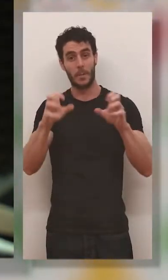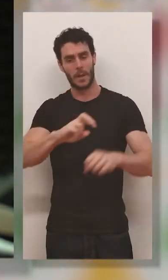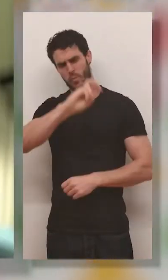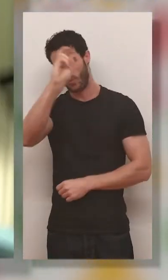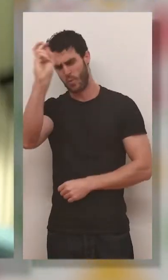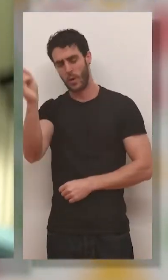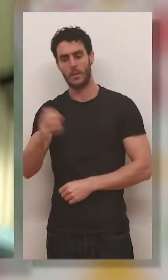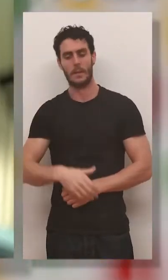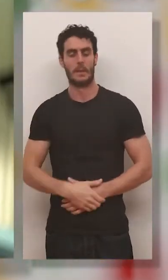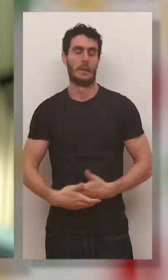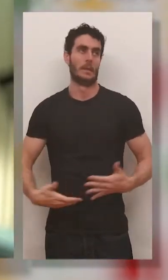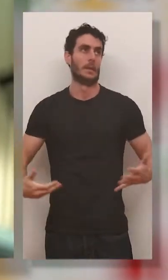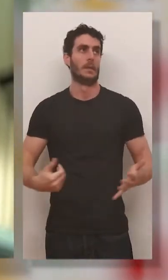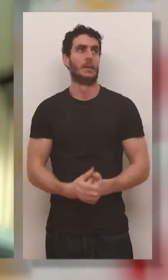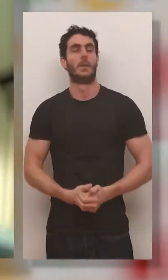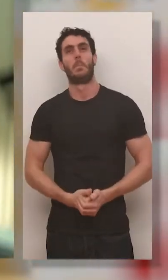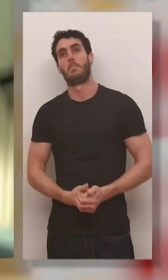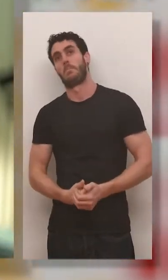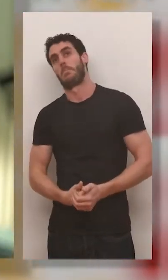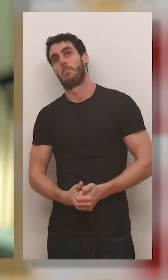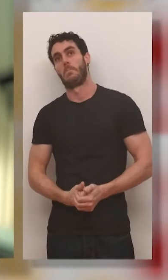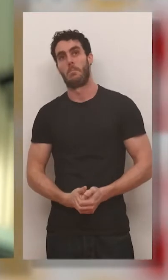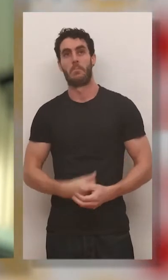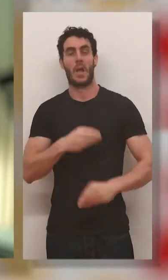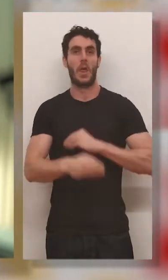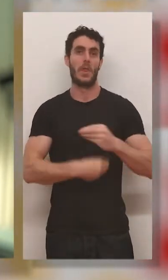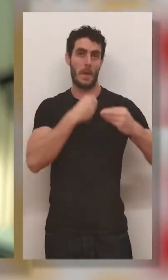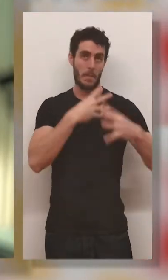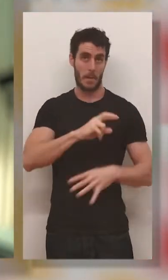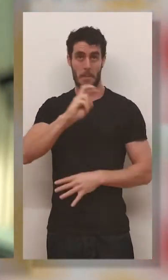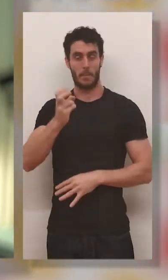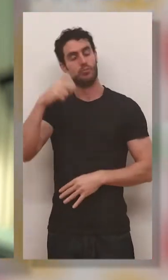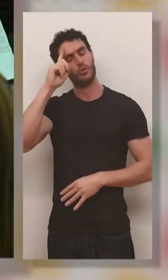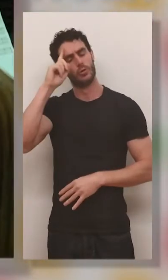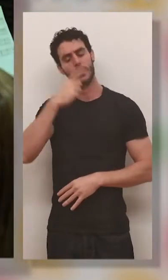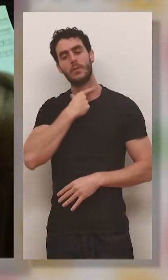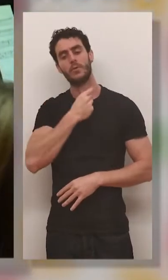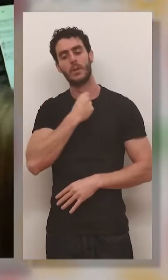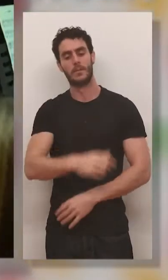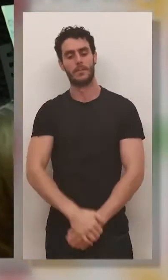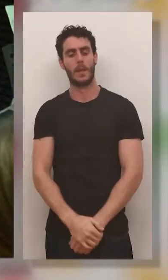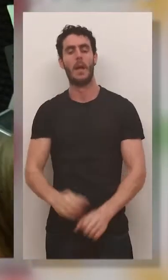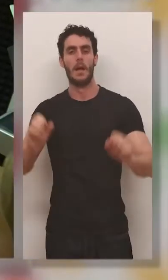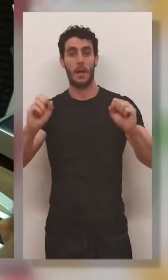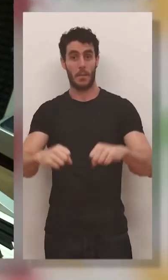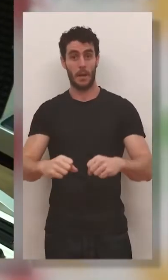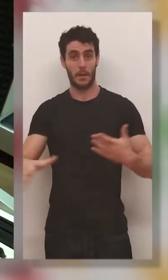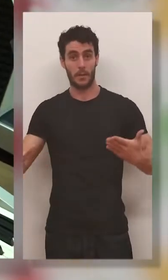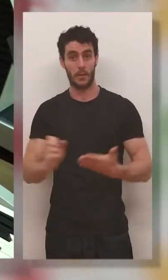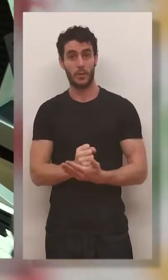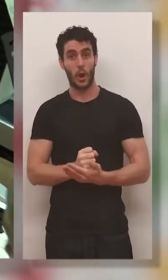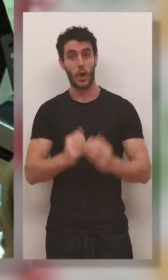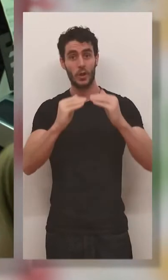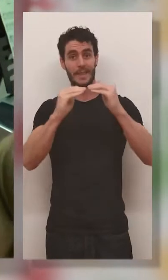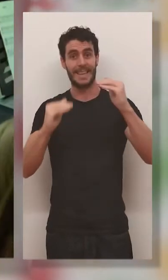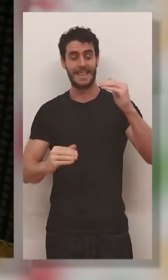cosas. Pues como lo hacía de bien y no sé, me gustaba. Vale, hacemos todos escala de